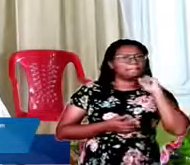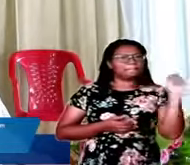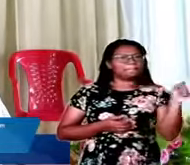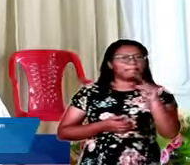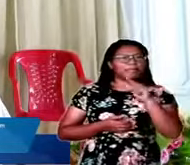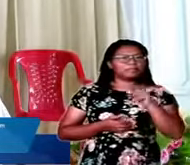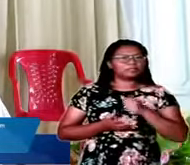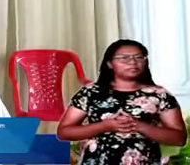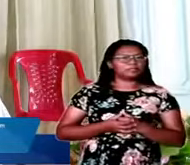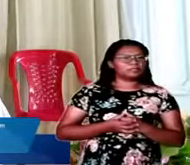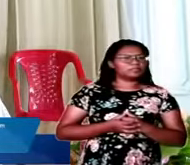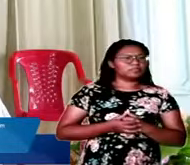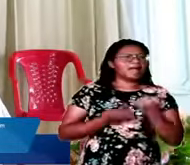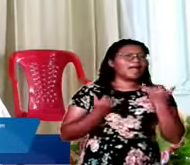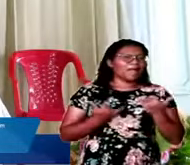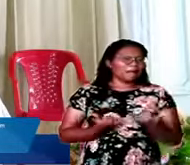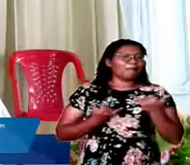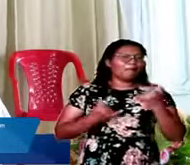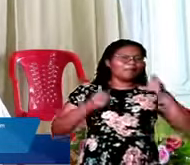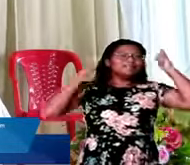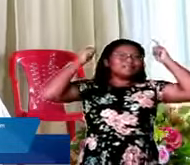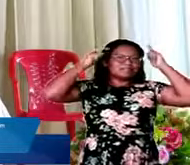¿Han oído hablar de la regla de oro?